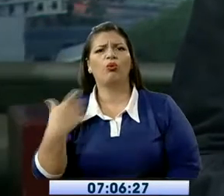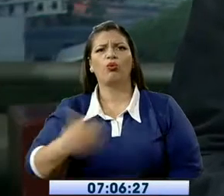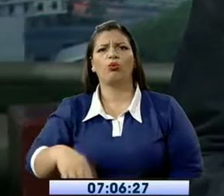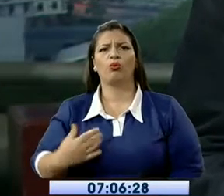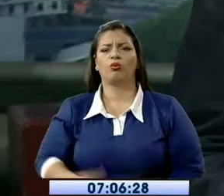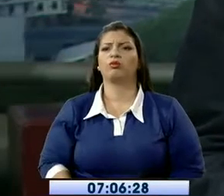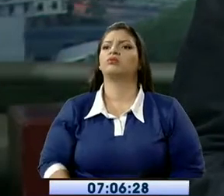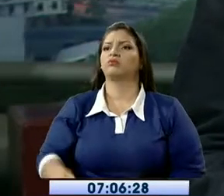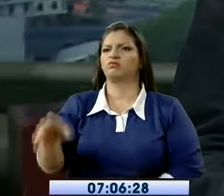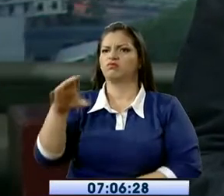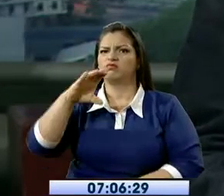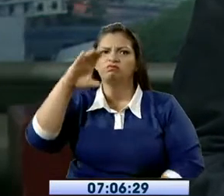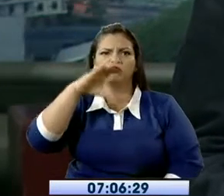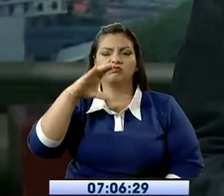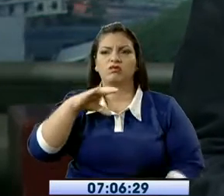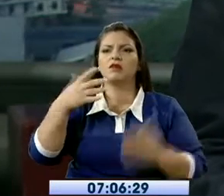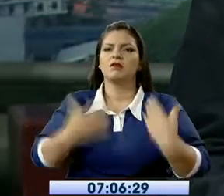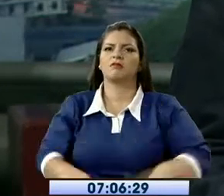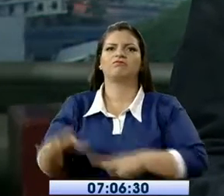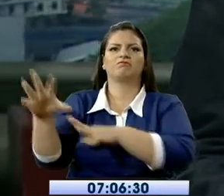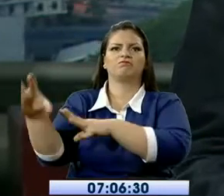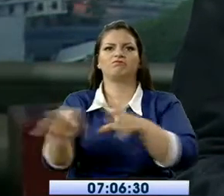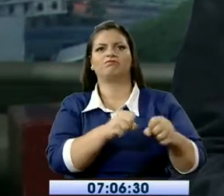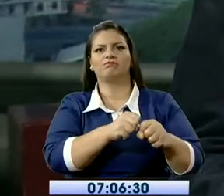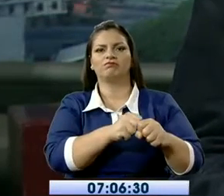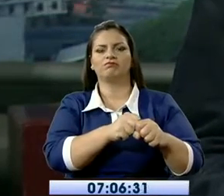procedimiento de persecución veamos